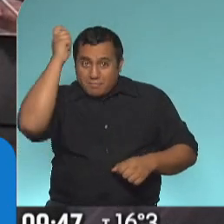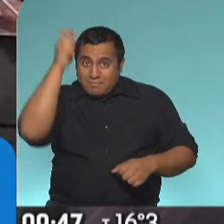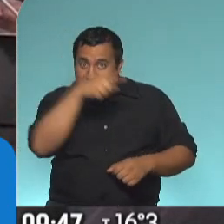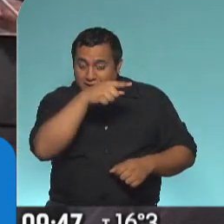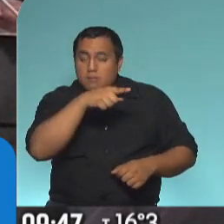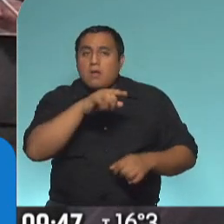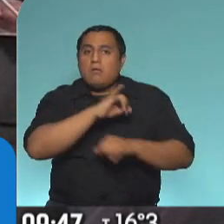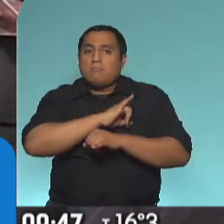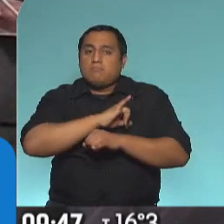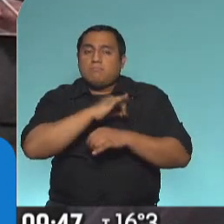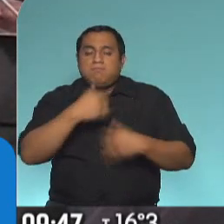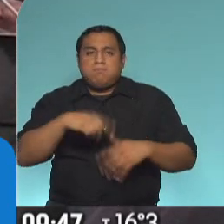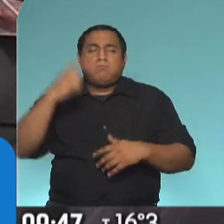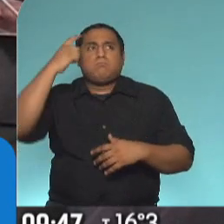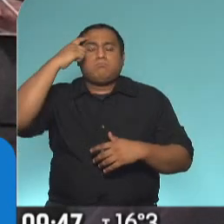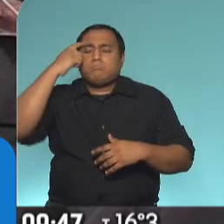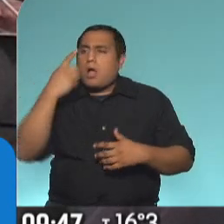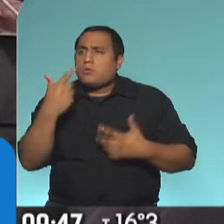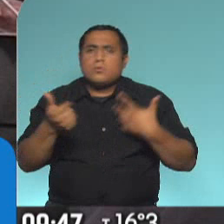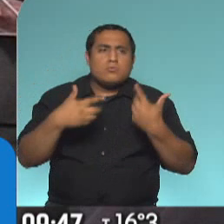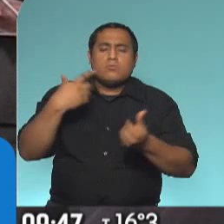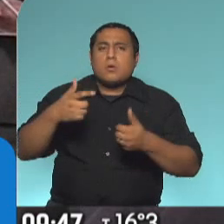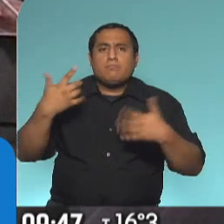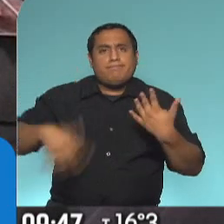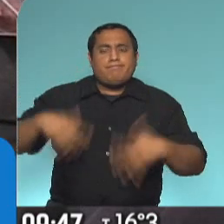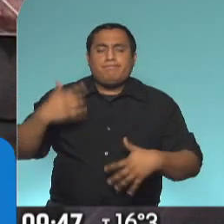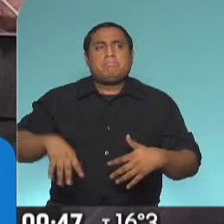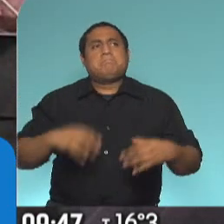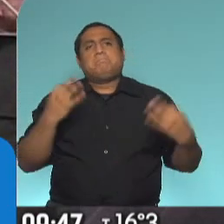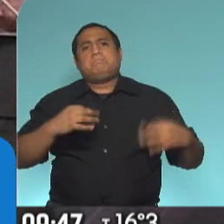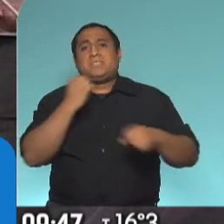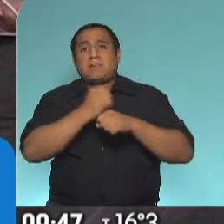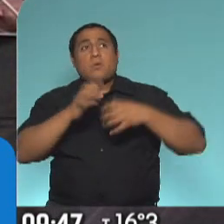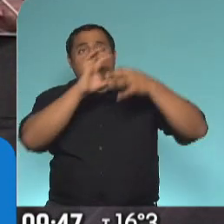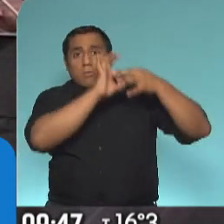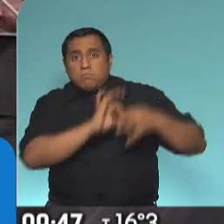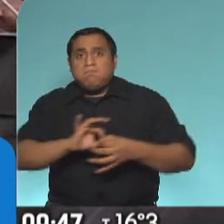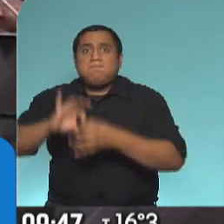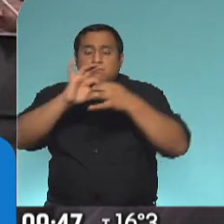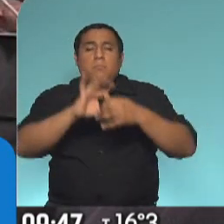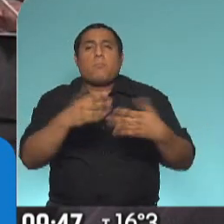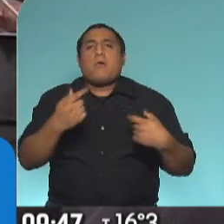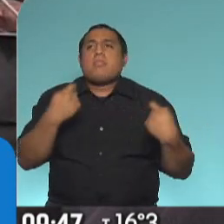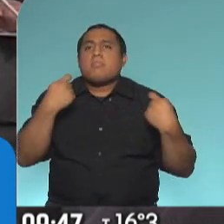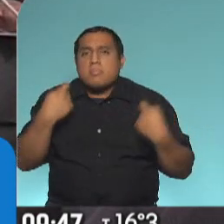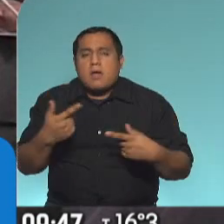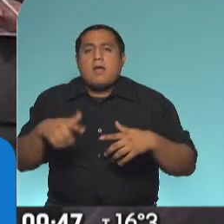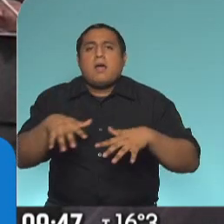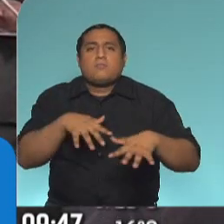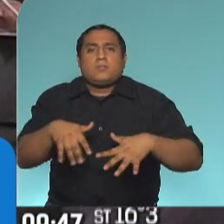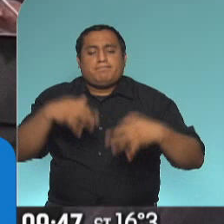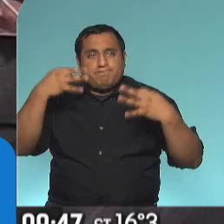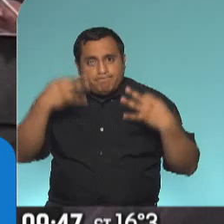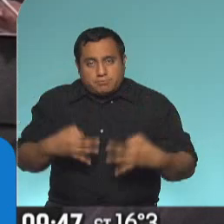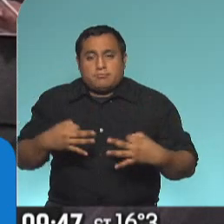ese alerta, con esa oportunidad en la respuesta y con ese trabajo conjunto para poder generar las acciones